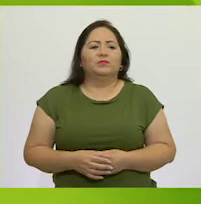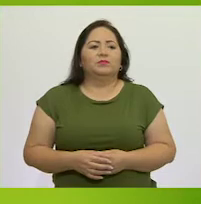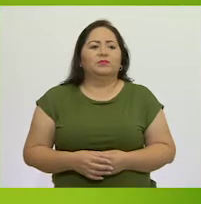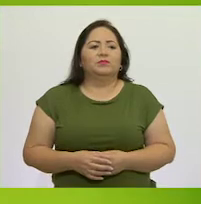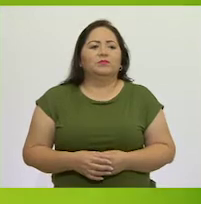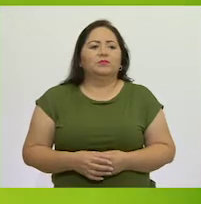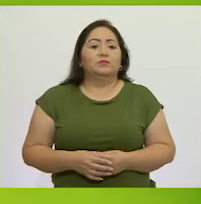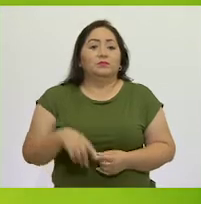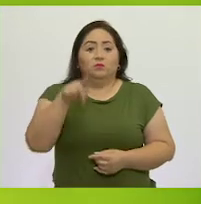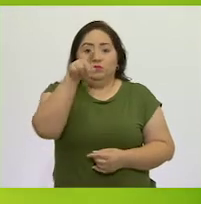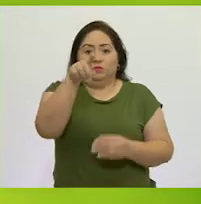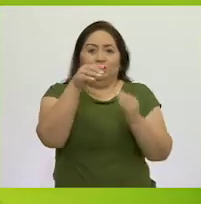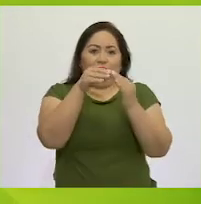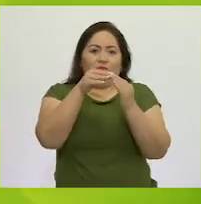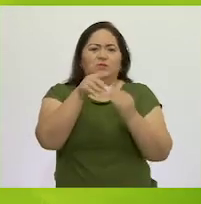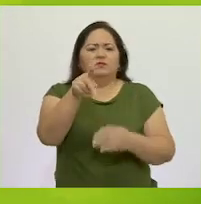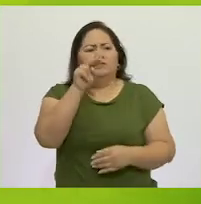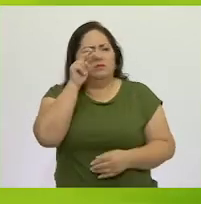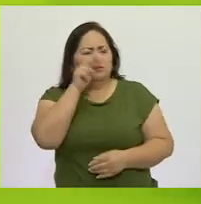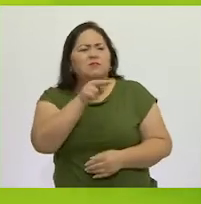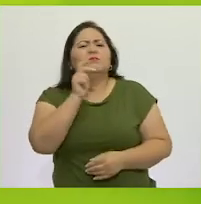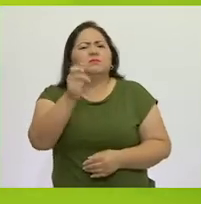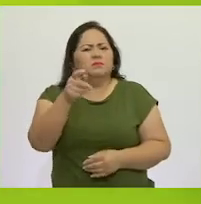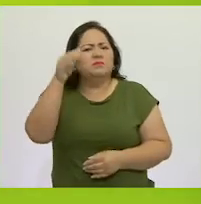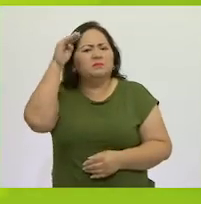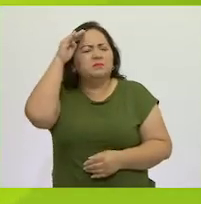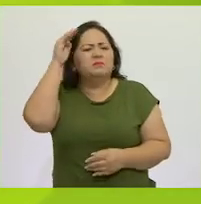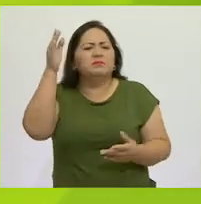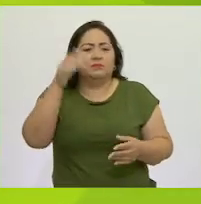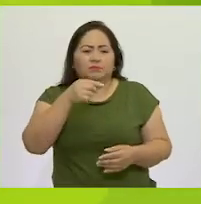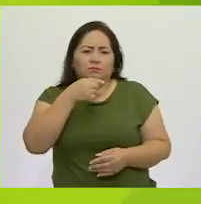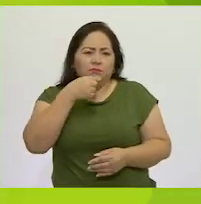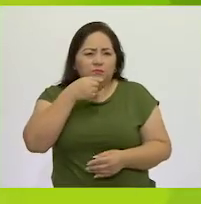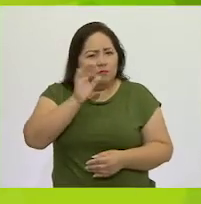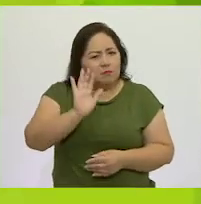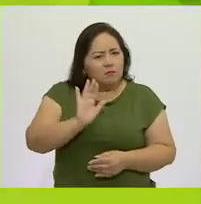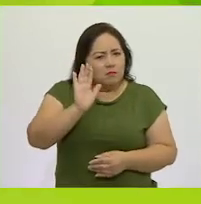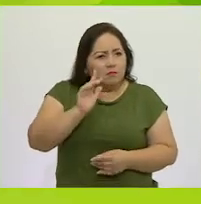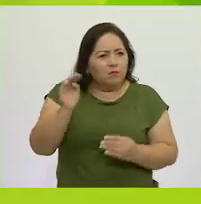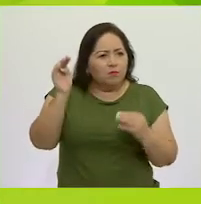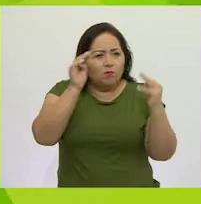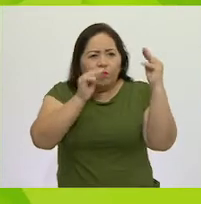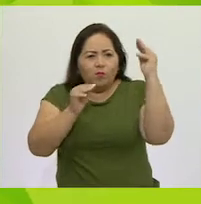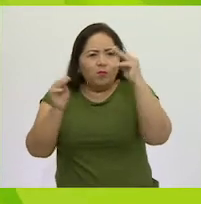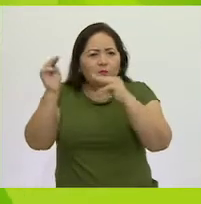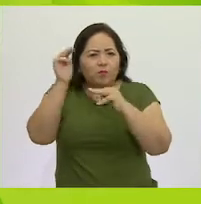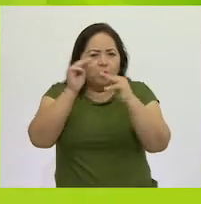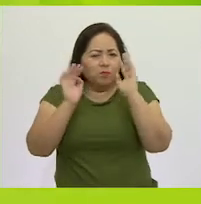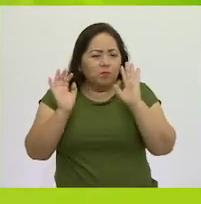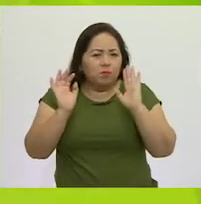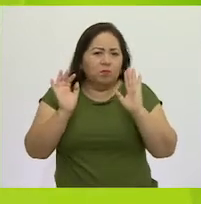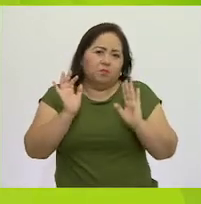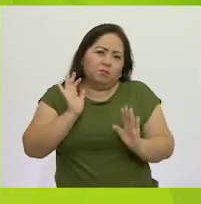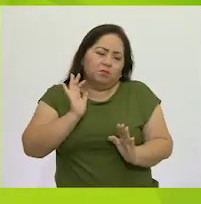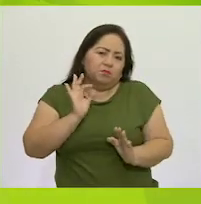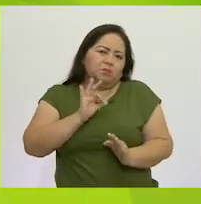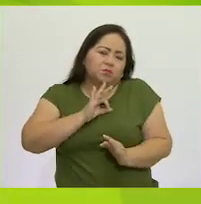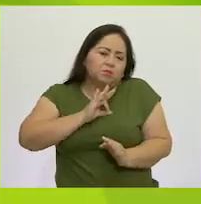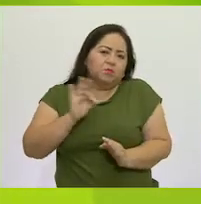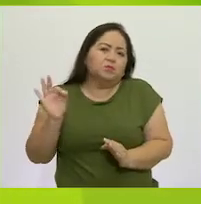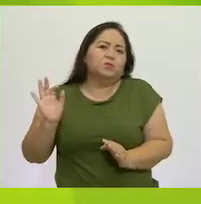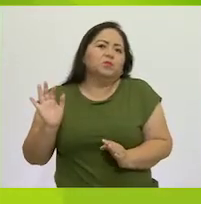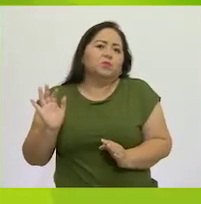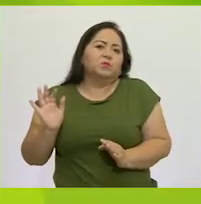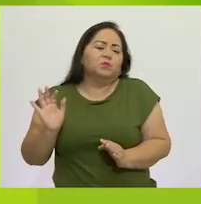¿Tú en casa qué piensas? Yo creo que el niño está en las montañas. Puede